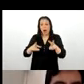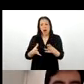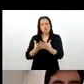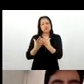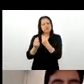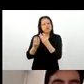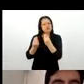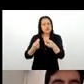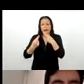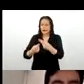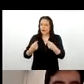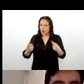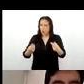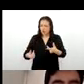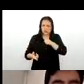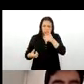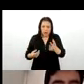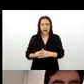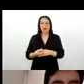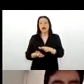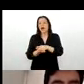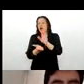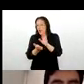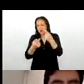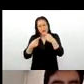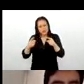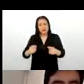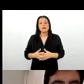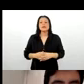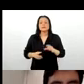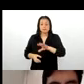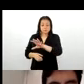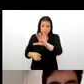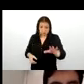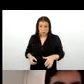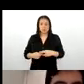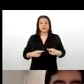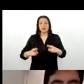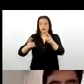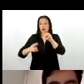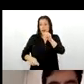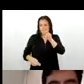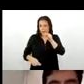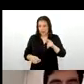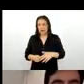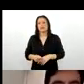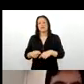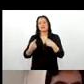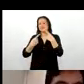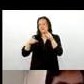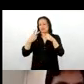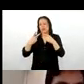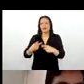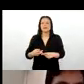abundantes recursos hídricos, cochas, en todo el sector Río Mano, la cocha Juárez, la cocha Torongo, la